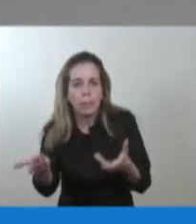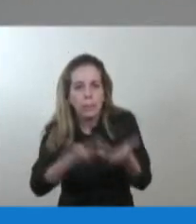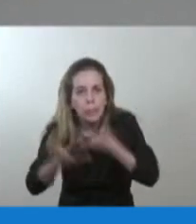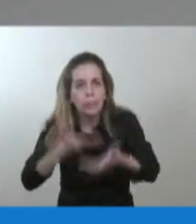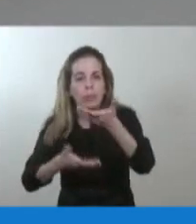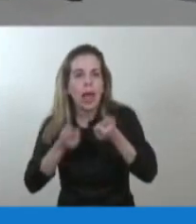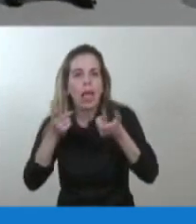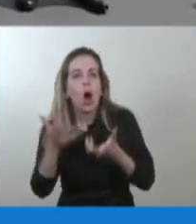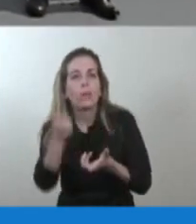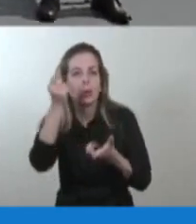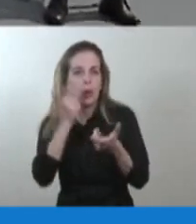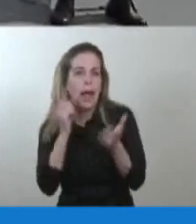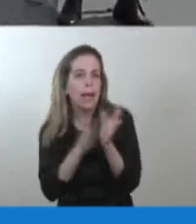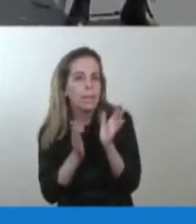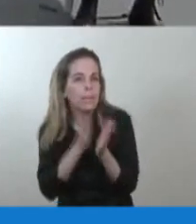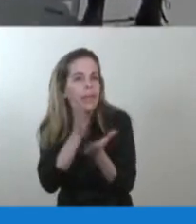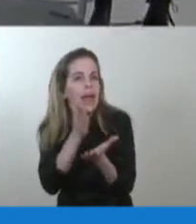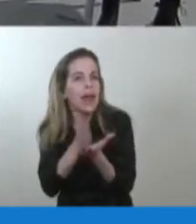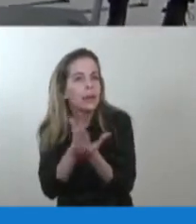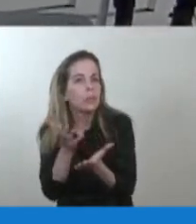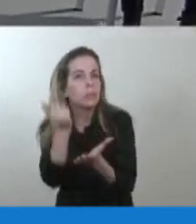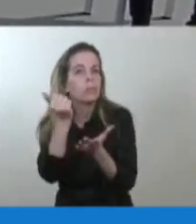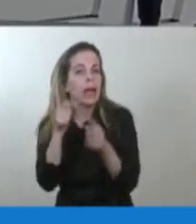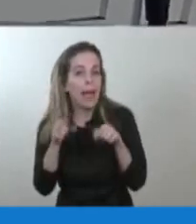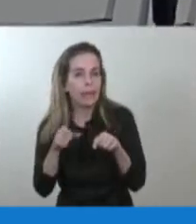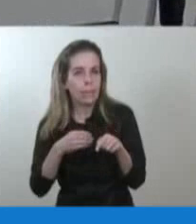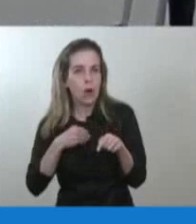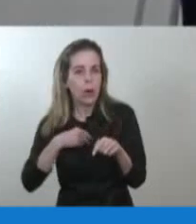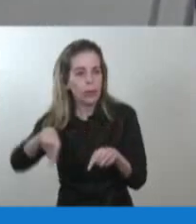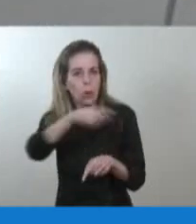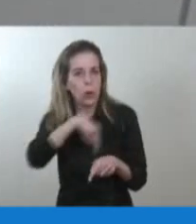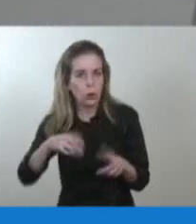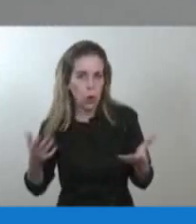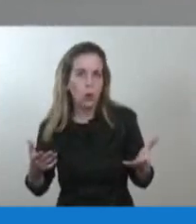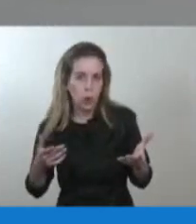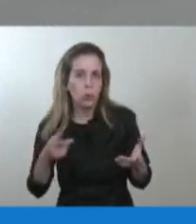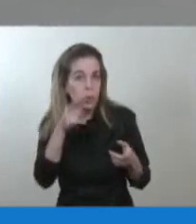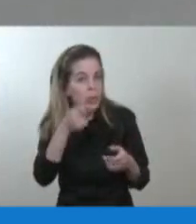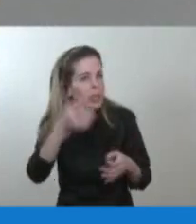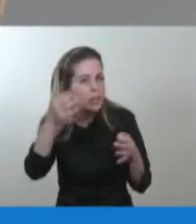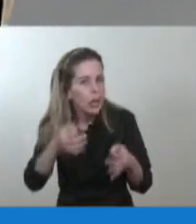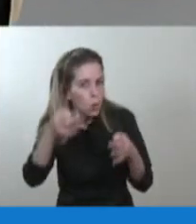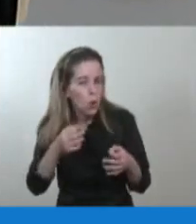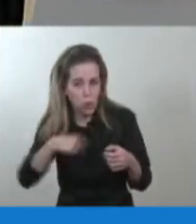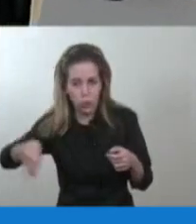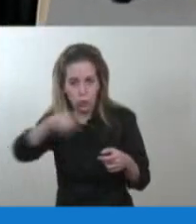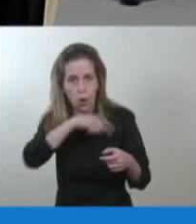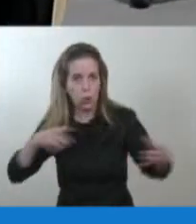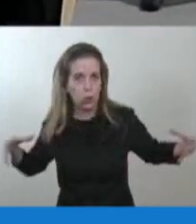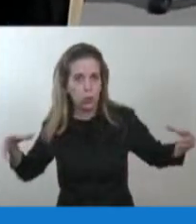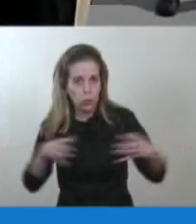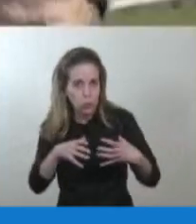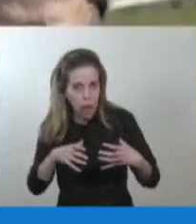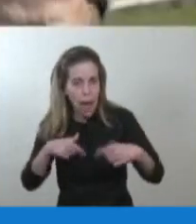que garantice derechos esa es nuestra vocación y cuente con todos y todas quienes